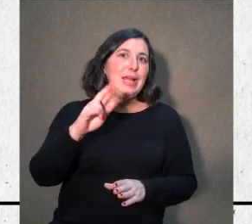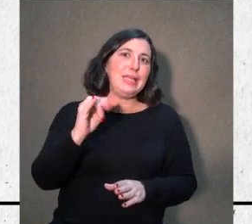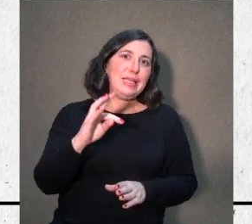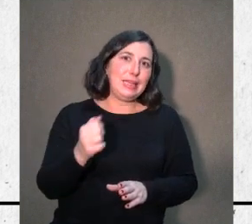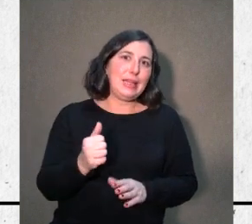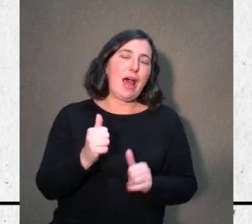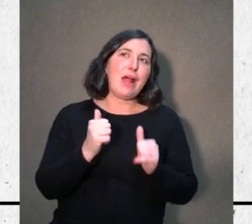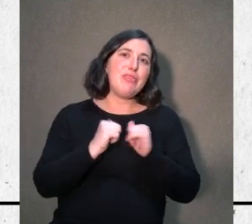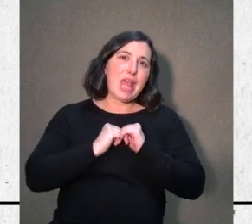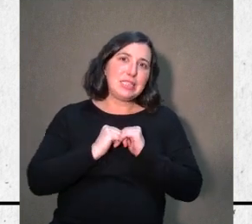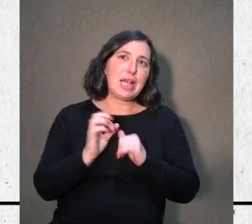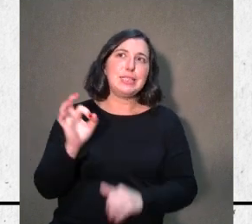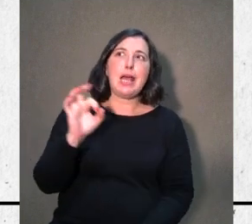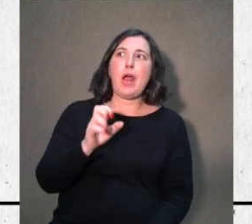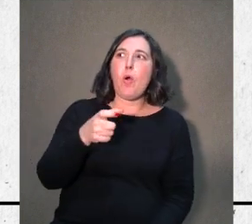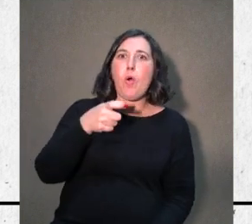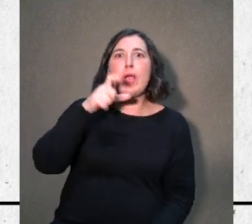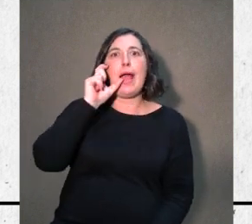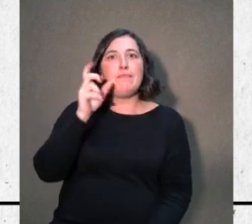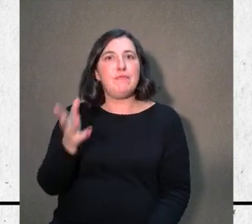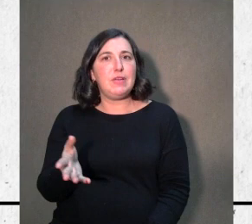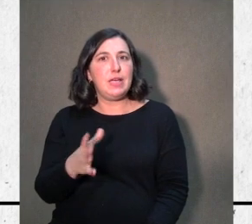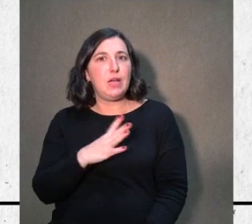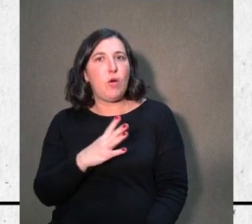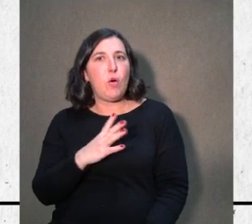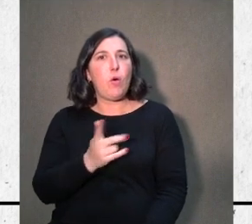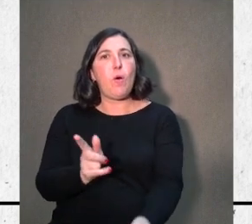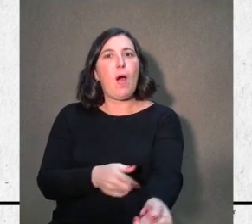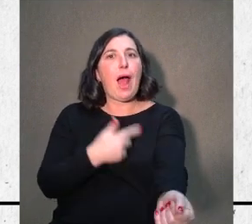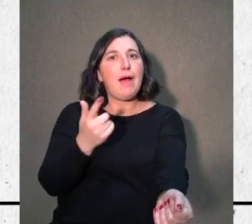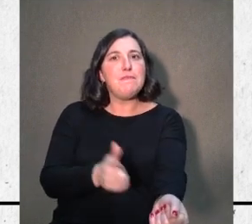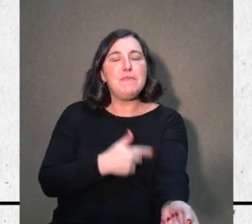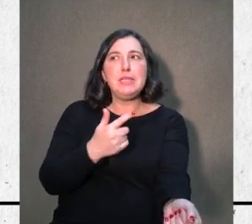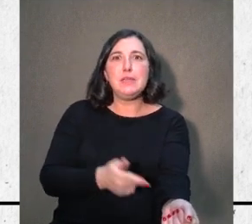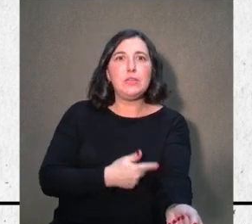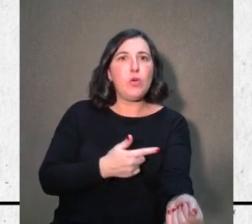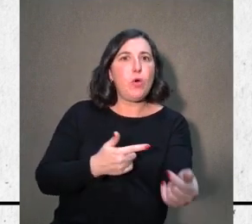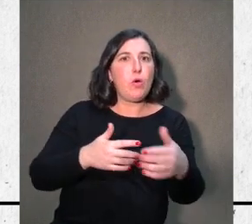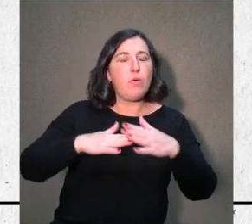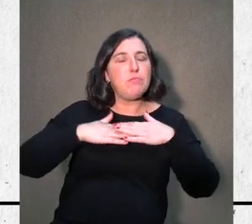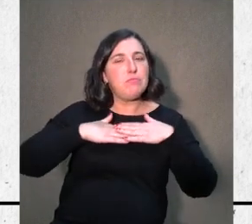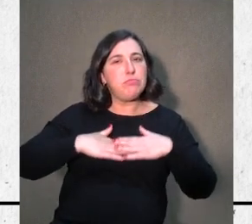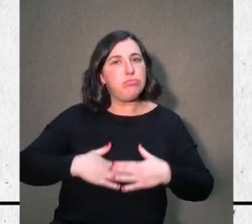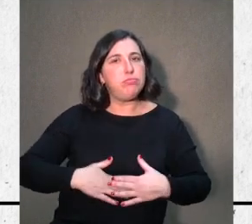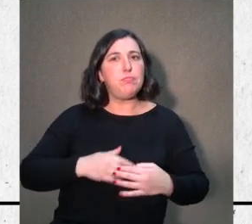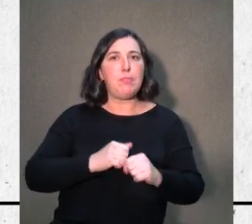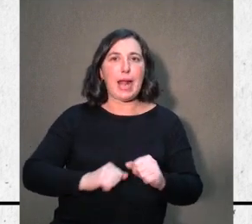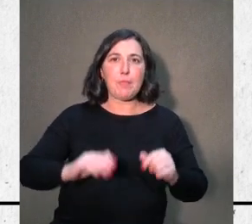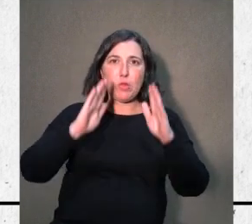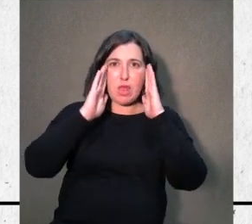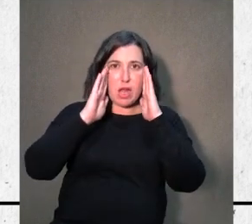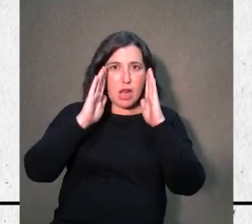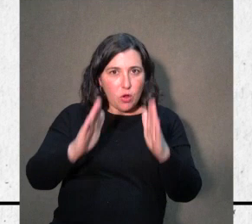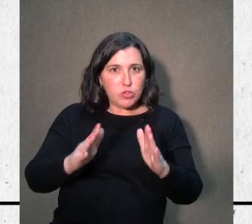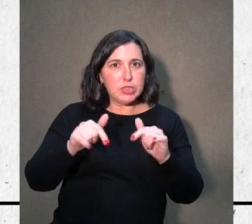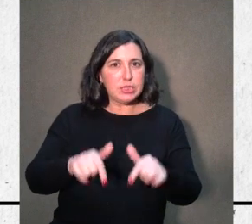no encontrar hábitos que a uno lo hagan como relajarse y entrar en ese foco. De llego, afino, bueno, estoy concentrado.